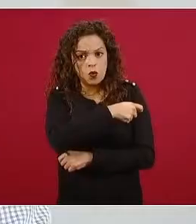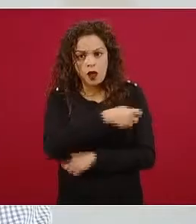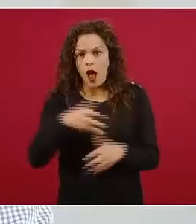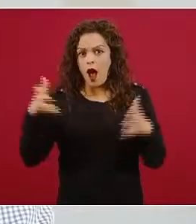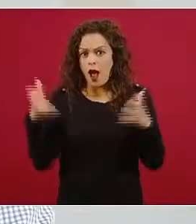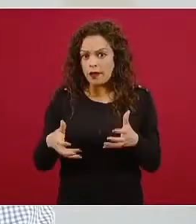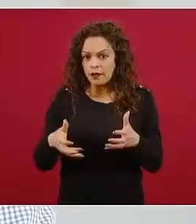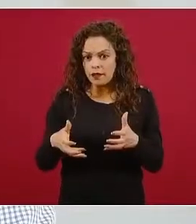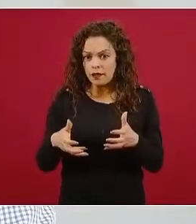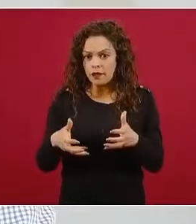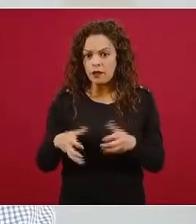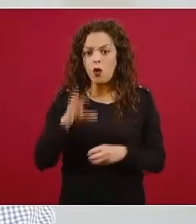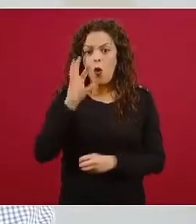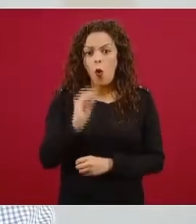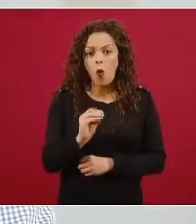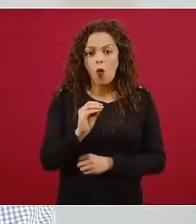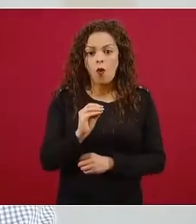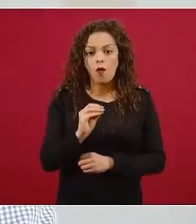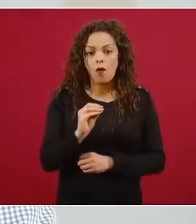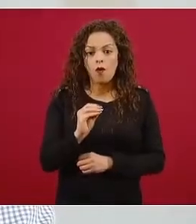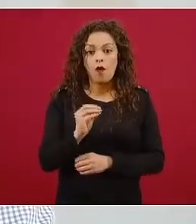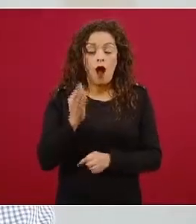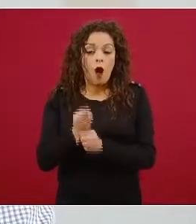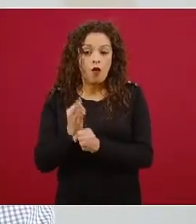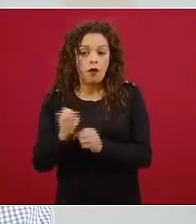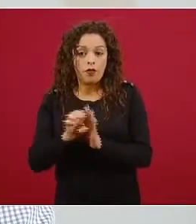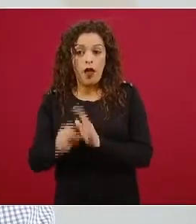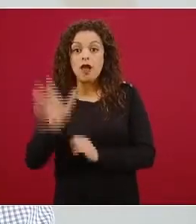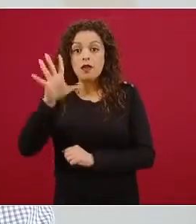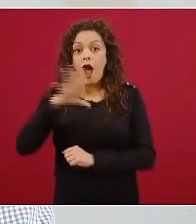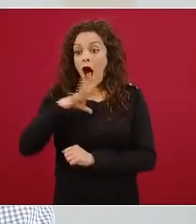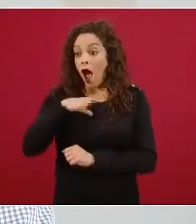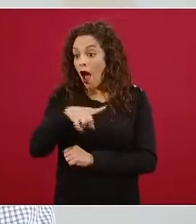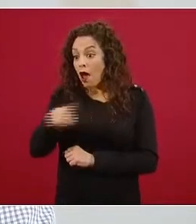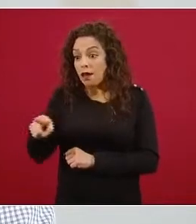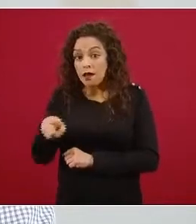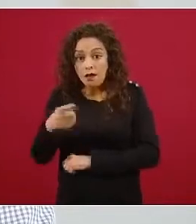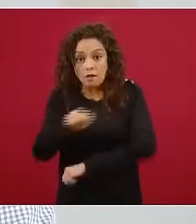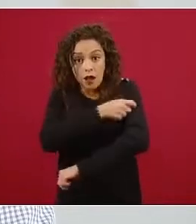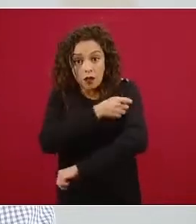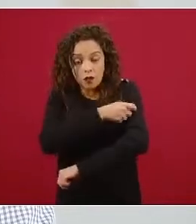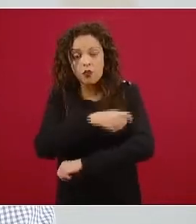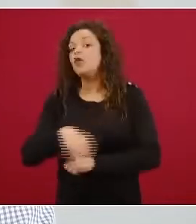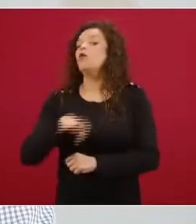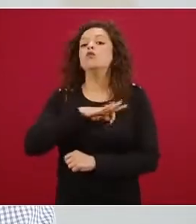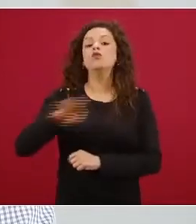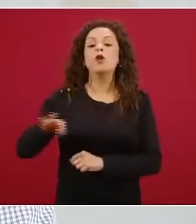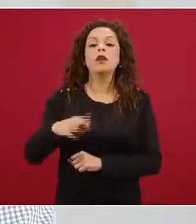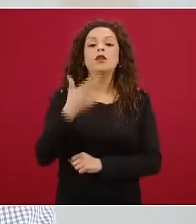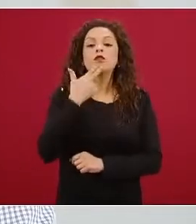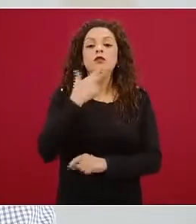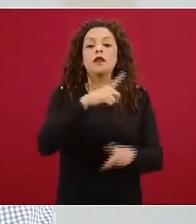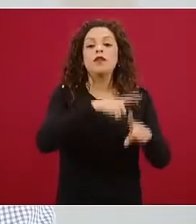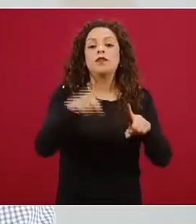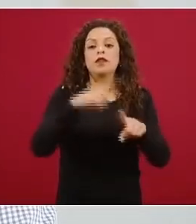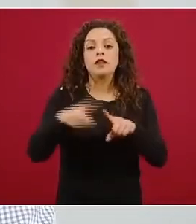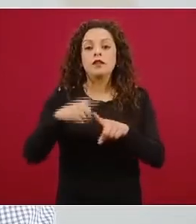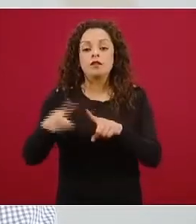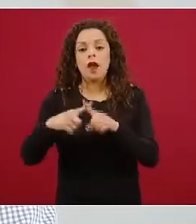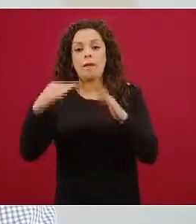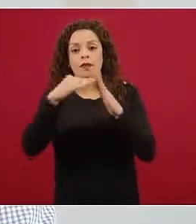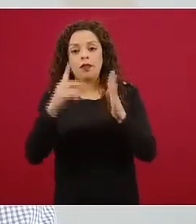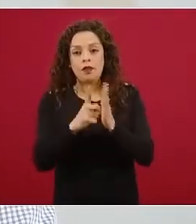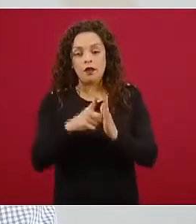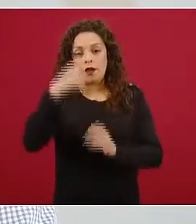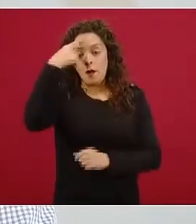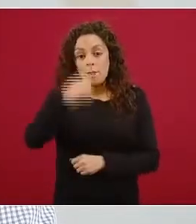caso inclusive algunas de las vacunas ya existentes, se utilizan o pueden utilizarse diferentes mecanismos